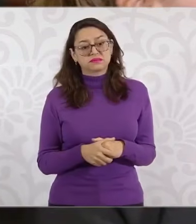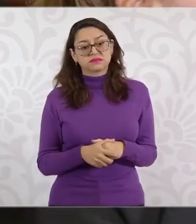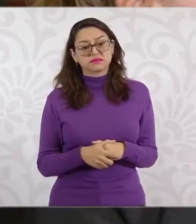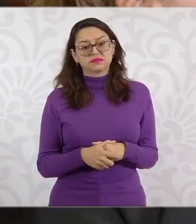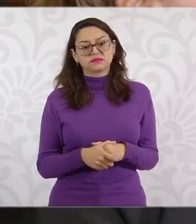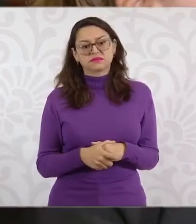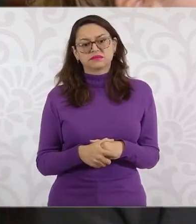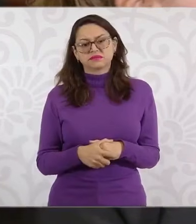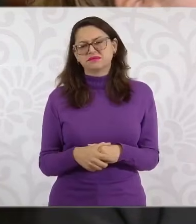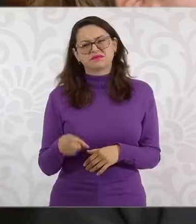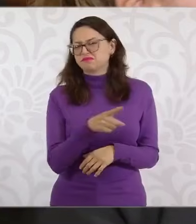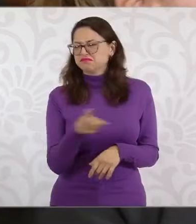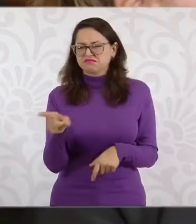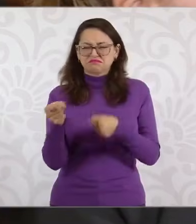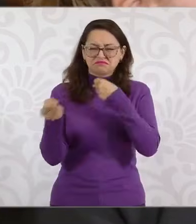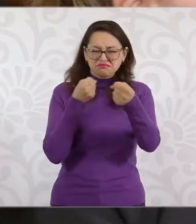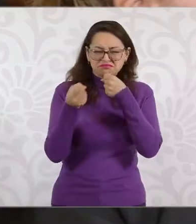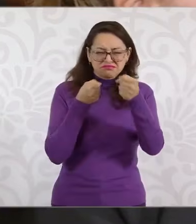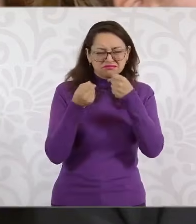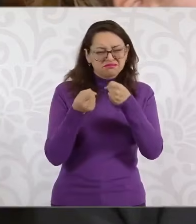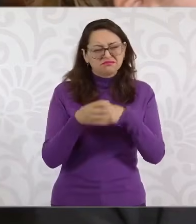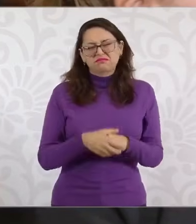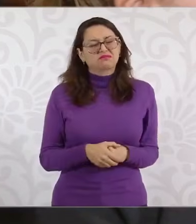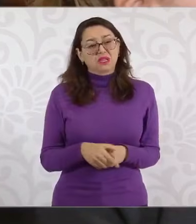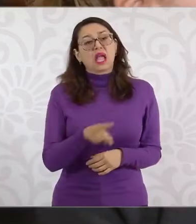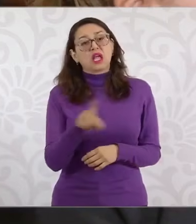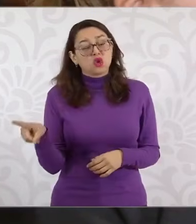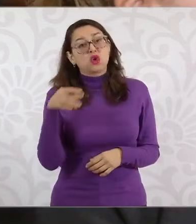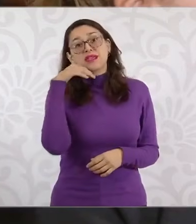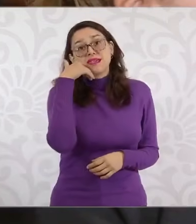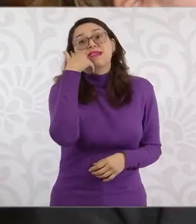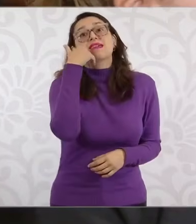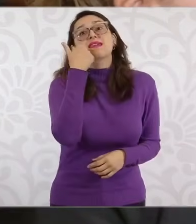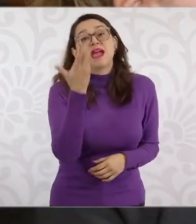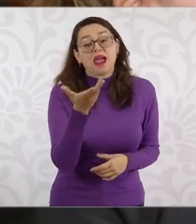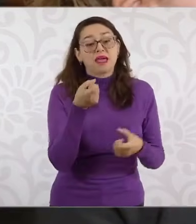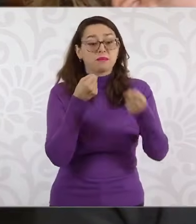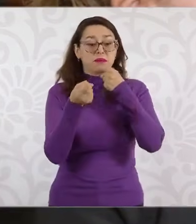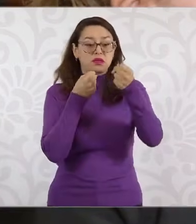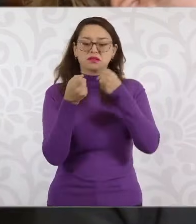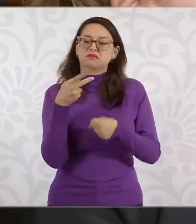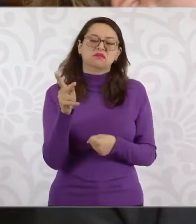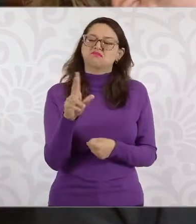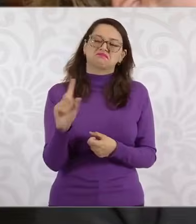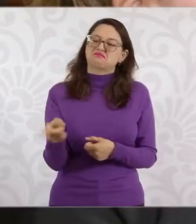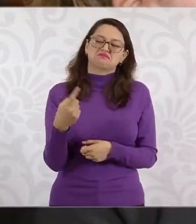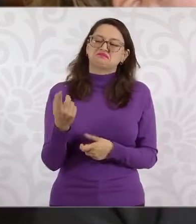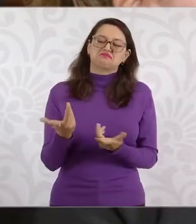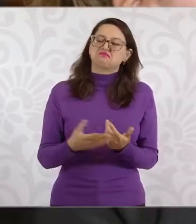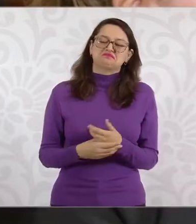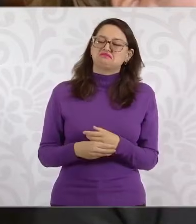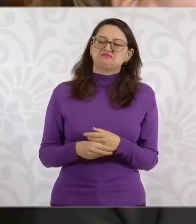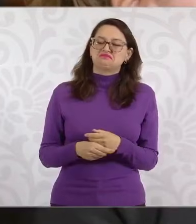no todos no son periodistas, aunque ellos dicen que quieren llegar a tener ese estatus, no solo en cuestión, no